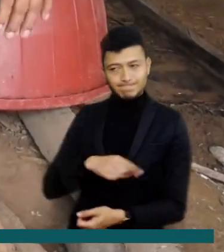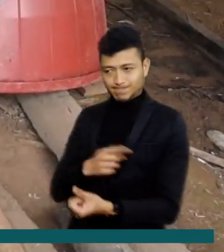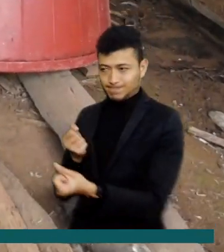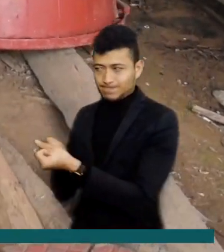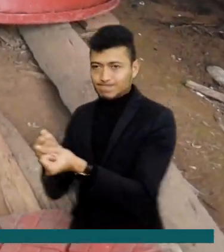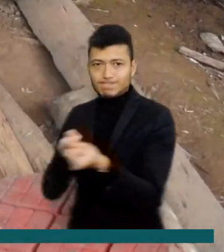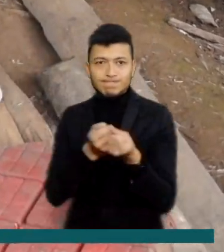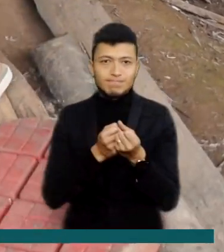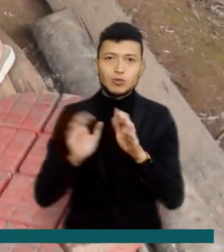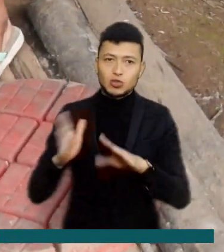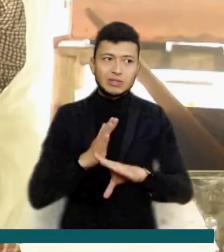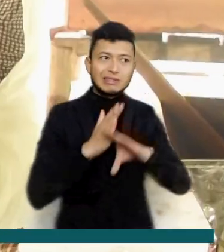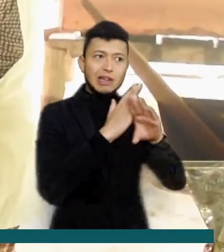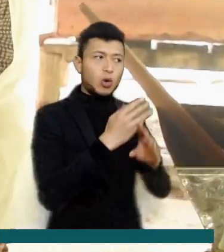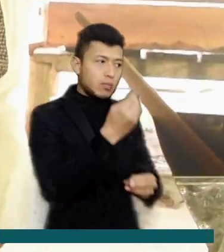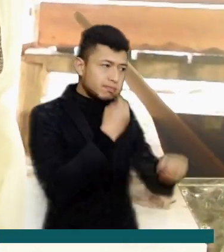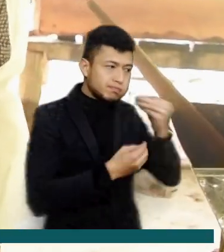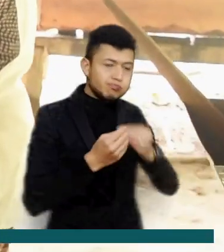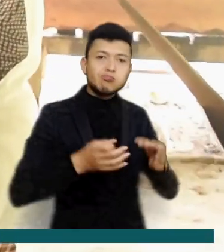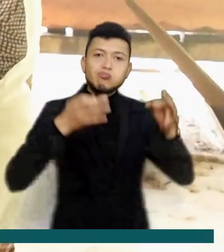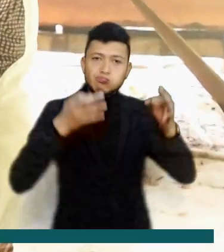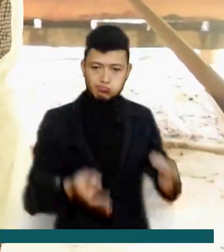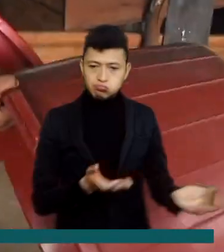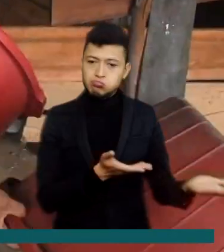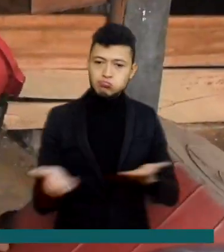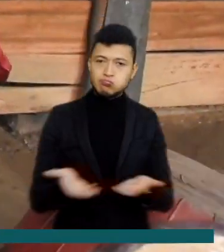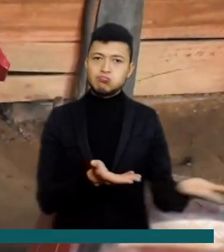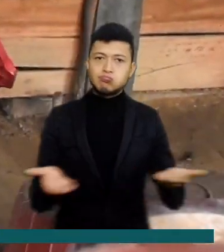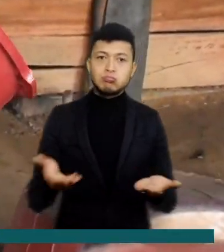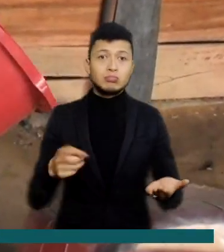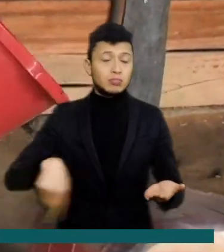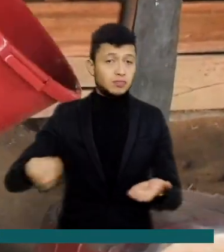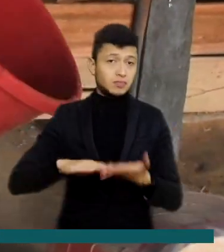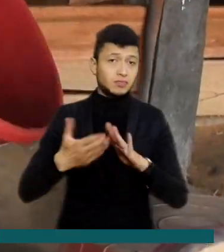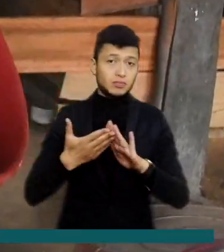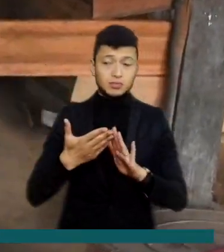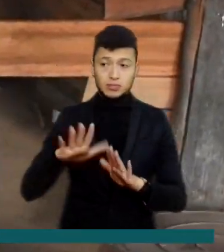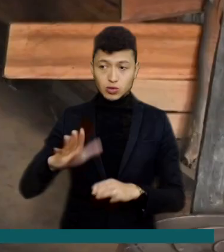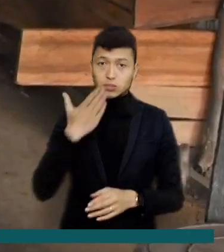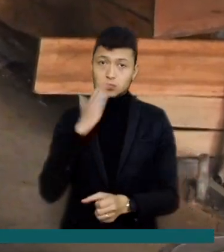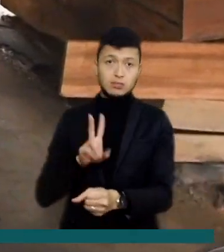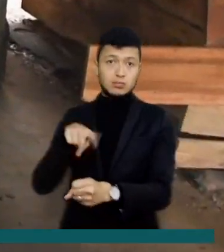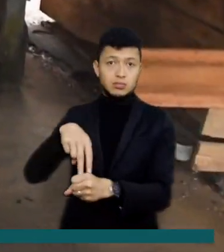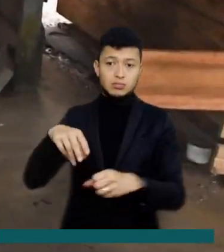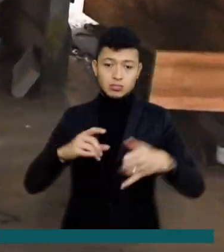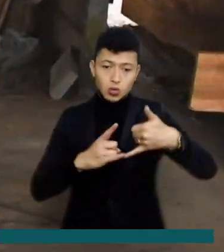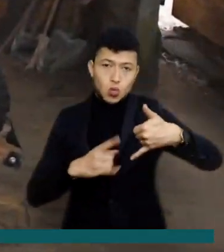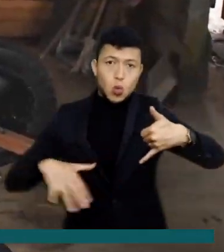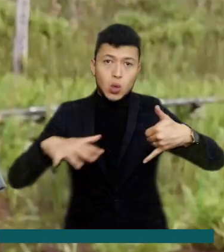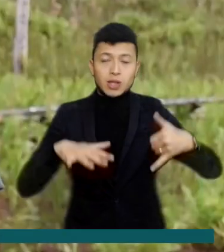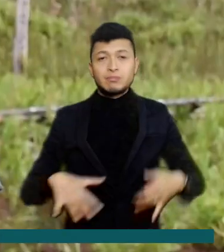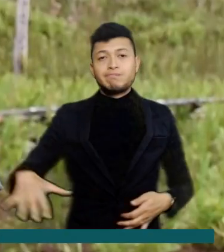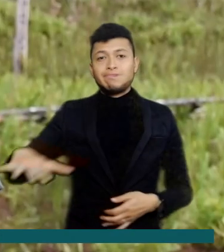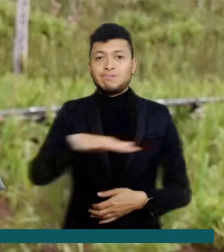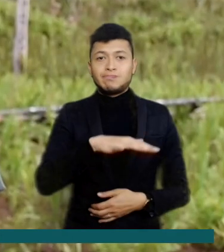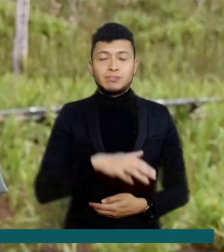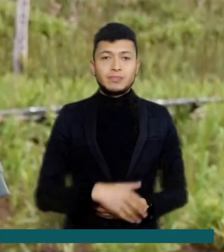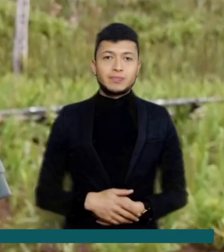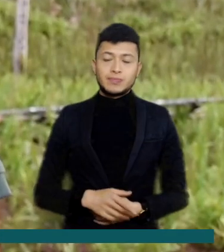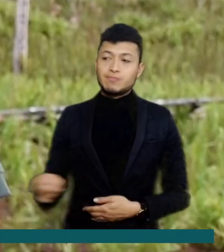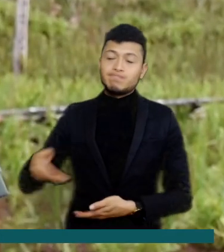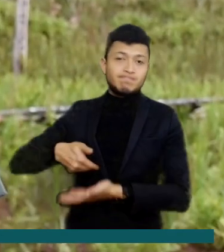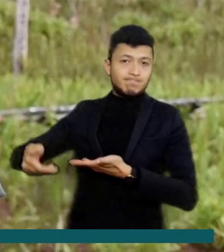vamos a fortalecer la seguridad alimentaria que tenemos en cada una de las comunidades indígenas de todo el territorio guainiano. A través de las